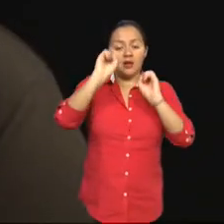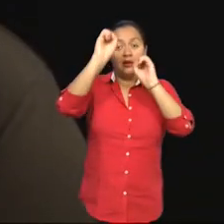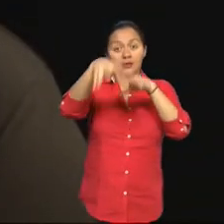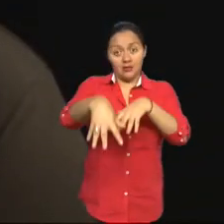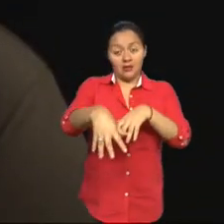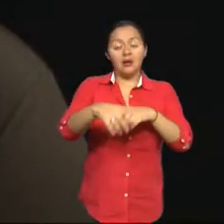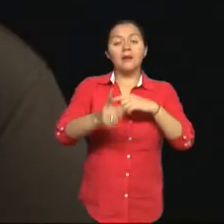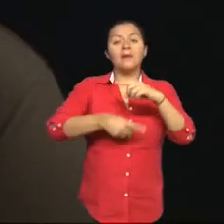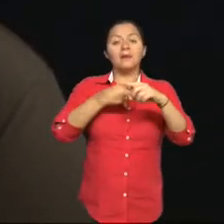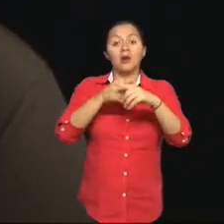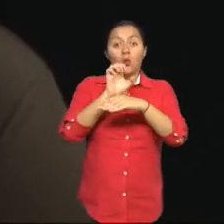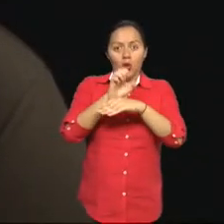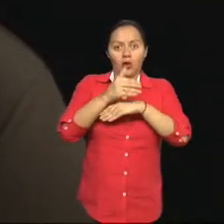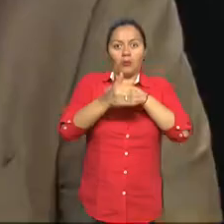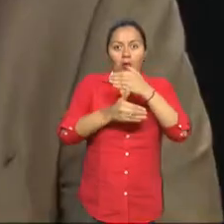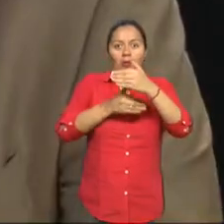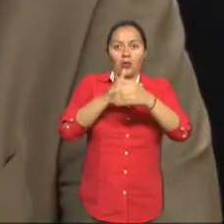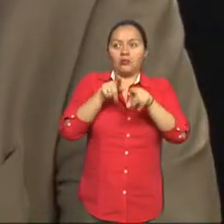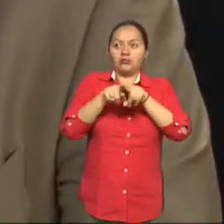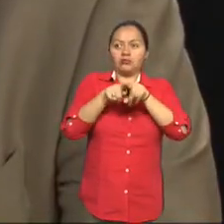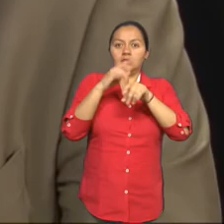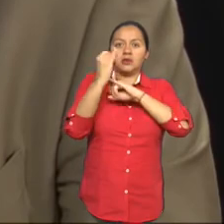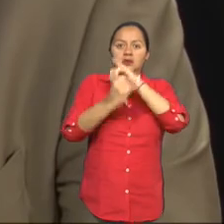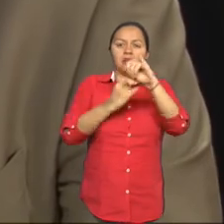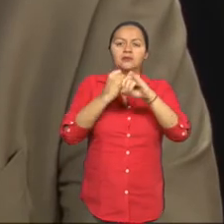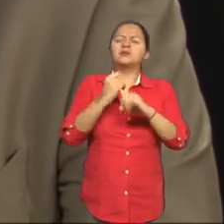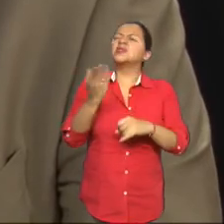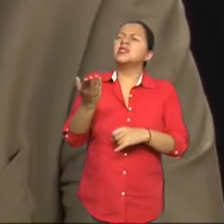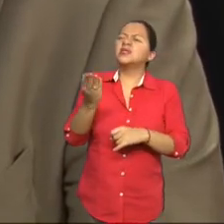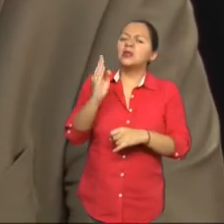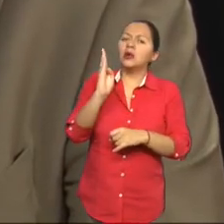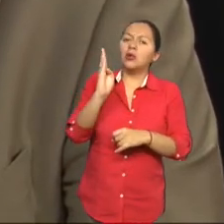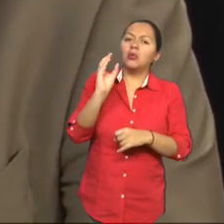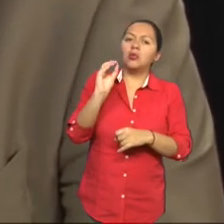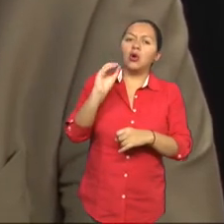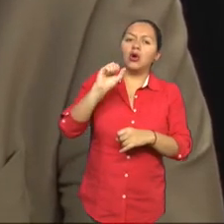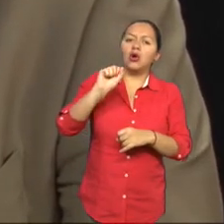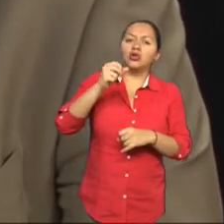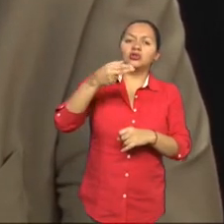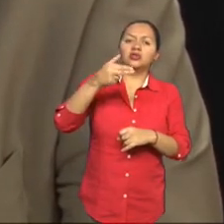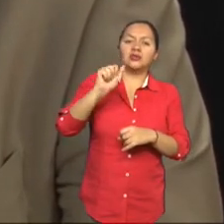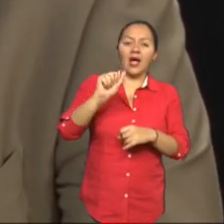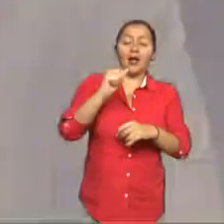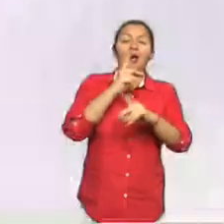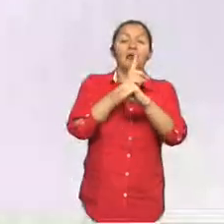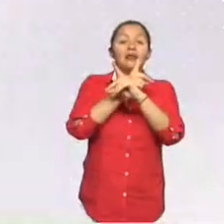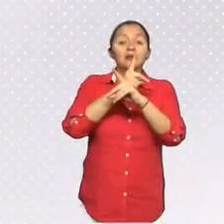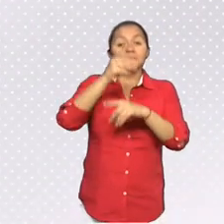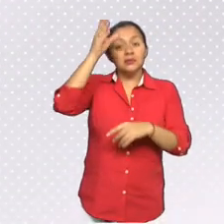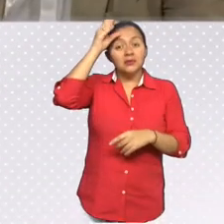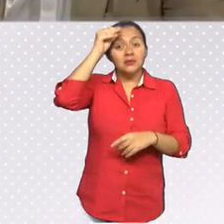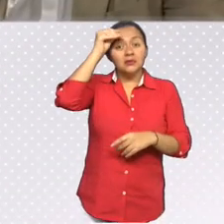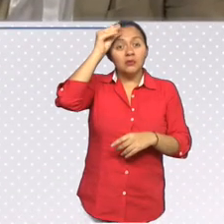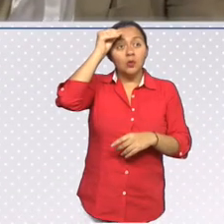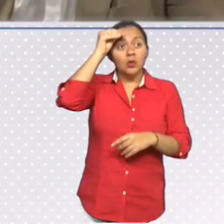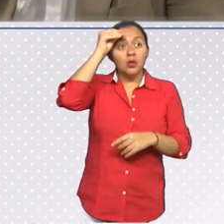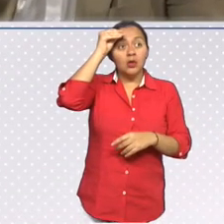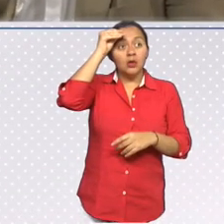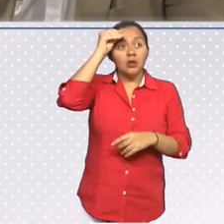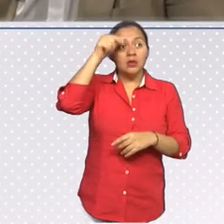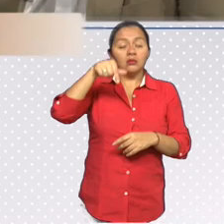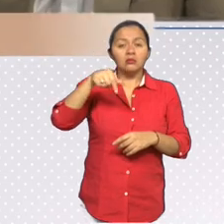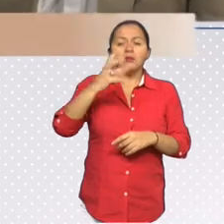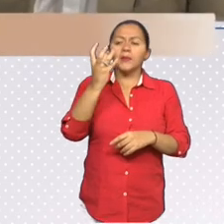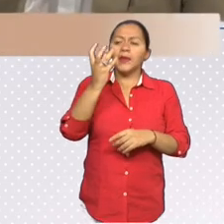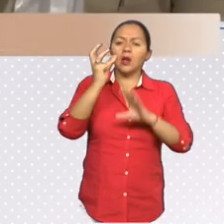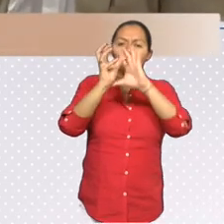se está posicionando a nivel internacional. ¿Qué es Bocha? Bocha es un deporte que juegan los chicos con discapacidad intelectual. Con parálisis cerebral. Es una